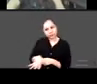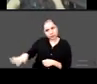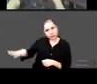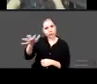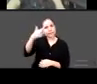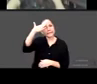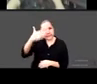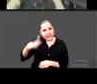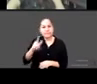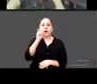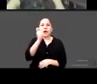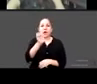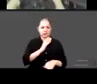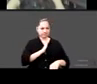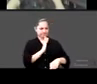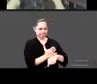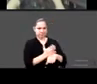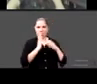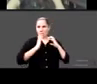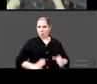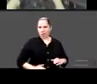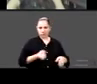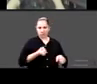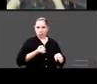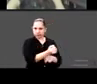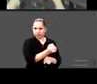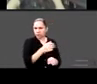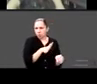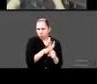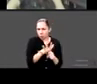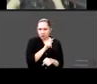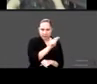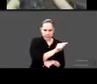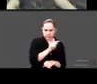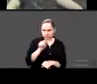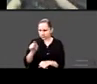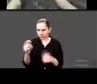¿Me ayudan con la siguiente? ¿Cuáles son las implicaciones,